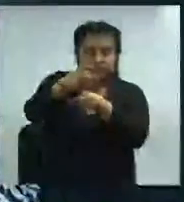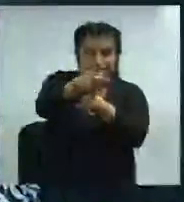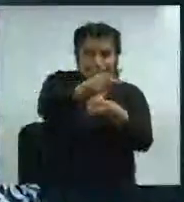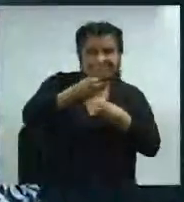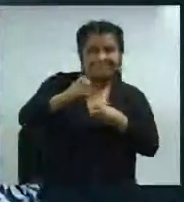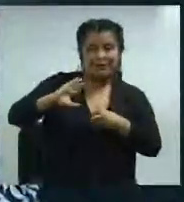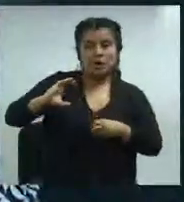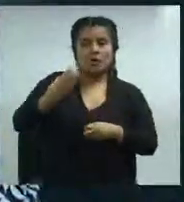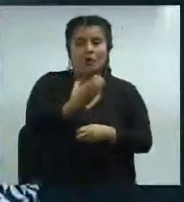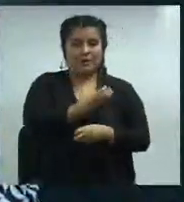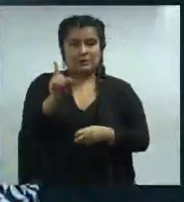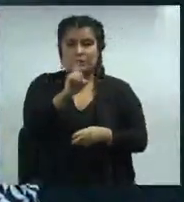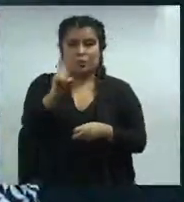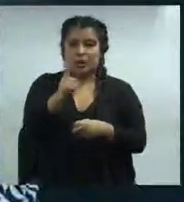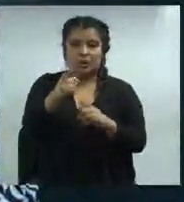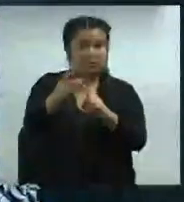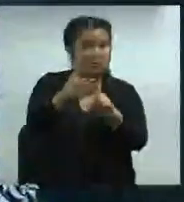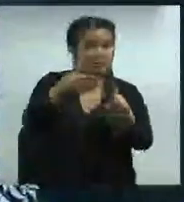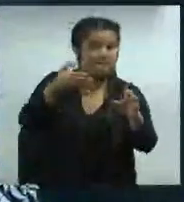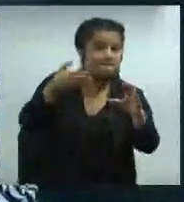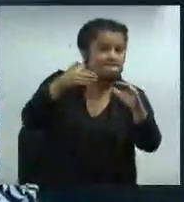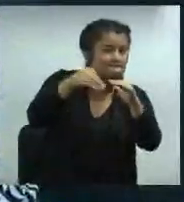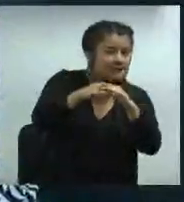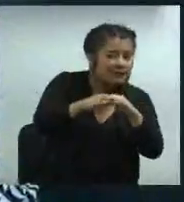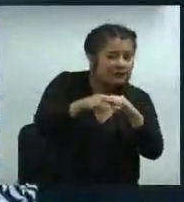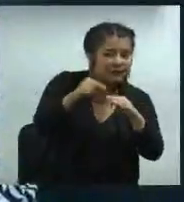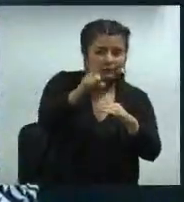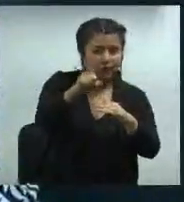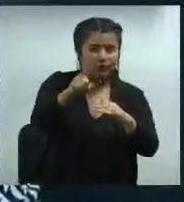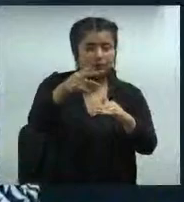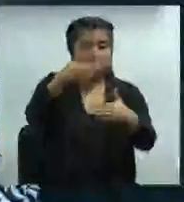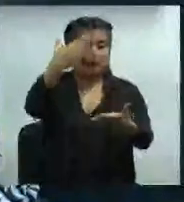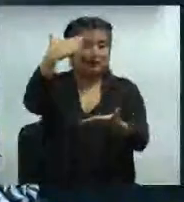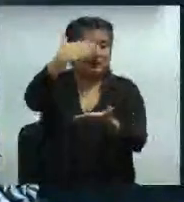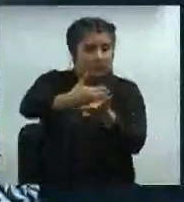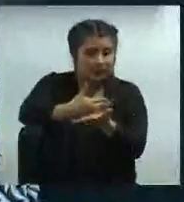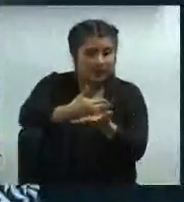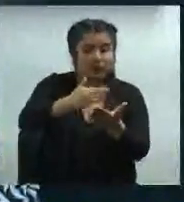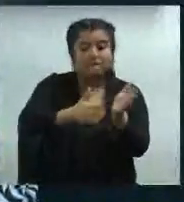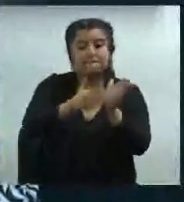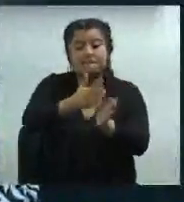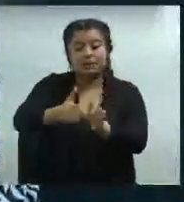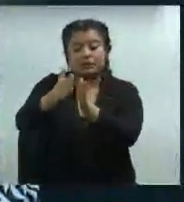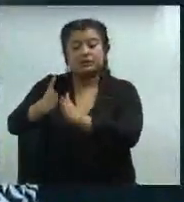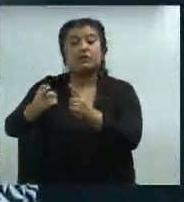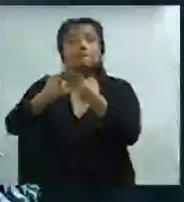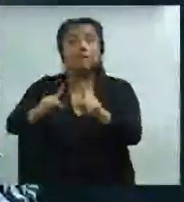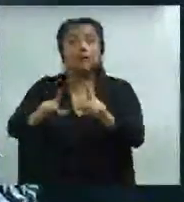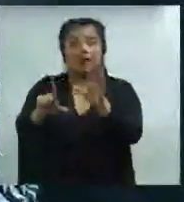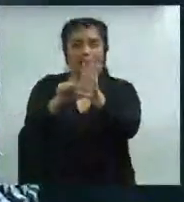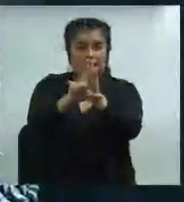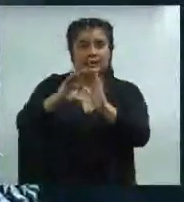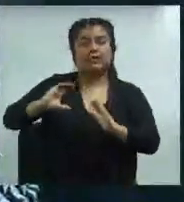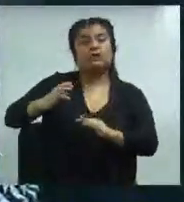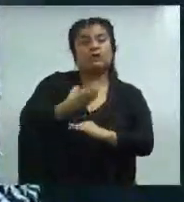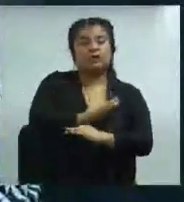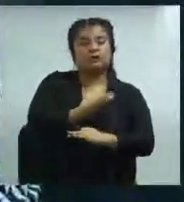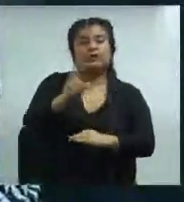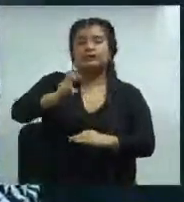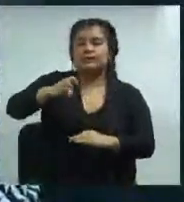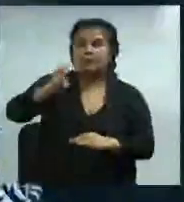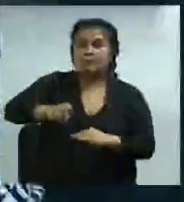otra manera no se puede meter porque ya sería interferir en un proceso, pero lo que sí en ley le corresponde al Congreso es